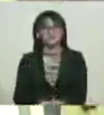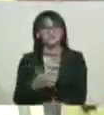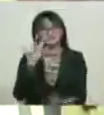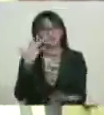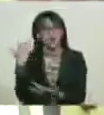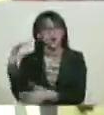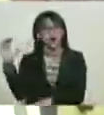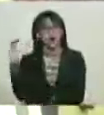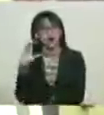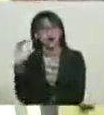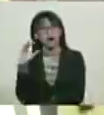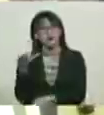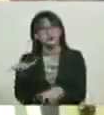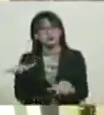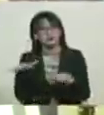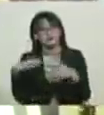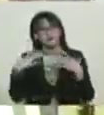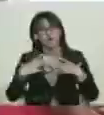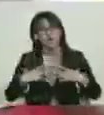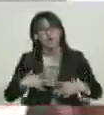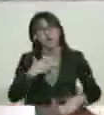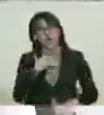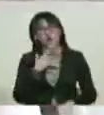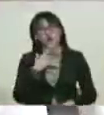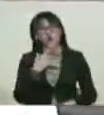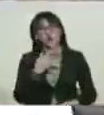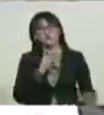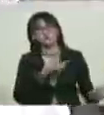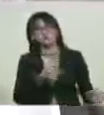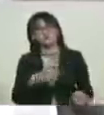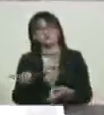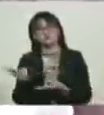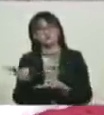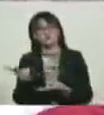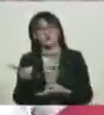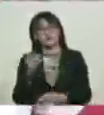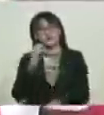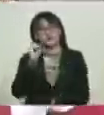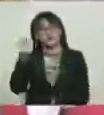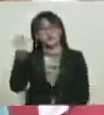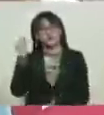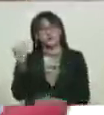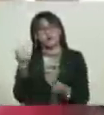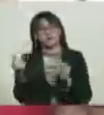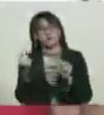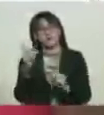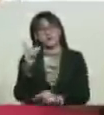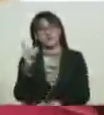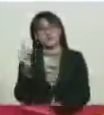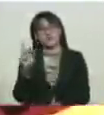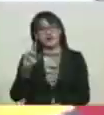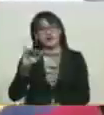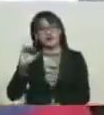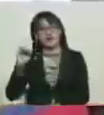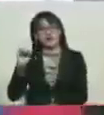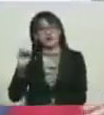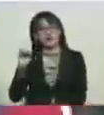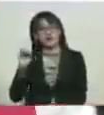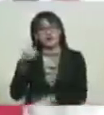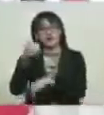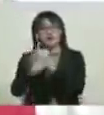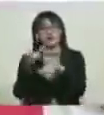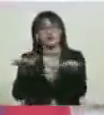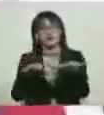Caracas vestida de rojo para recibir al candidato. Y vamos a comenzar rápidamente con Darío Iba, quien es el jefe